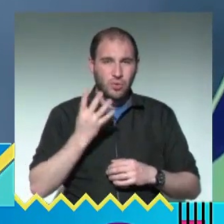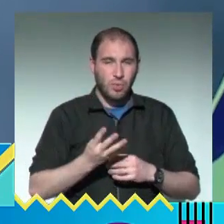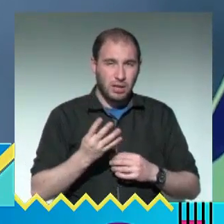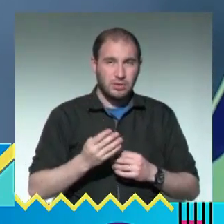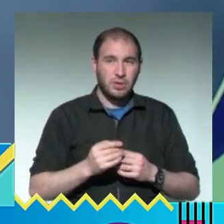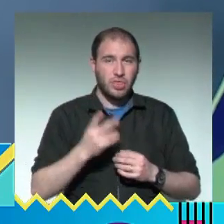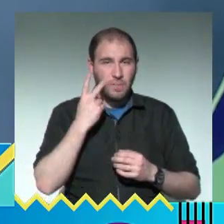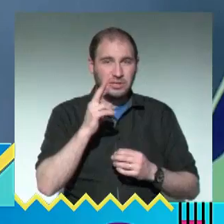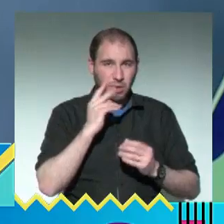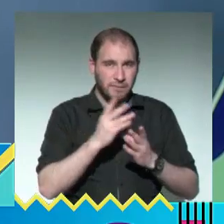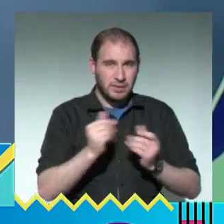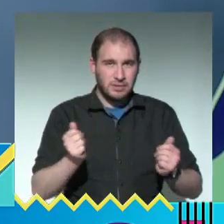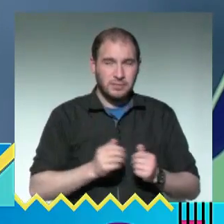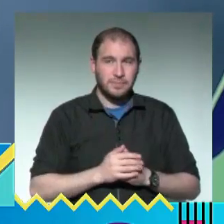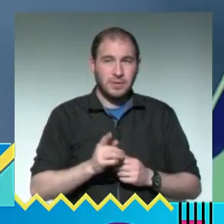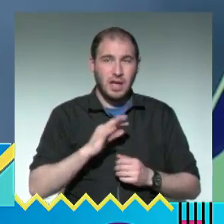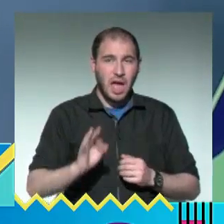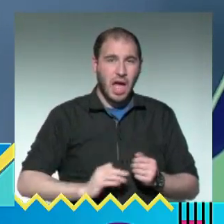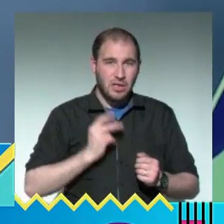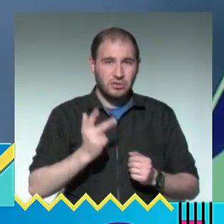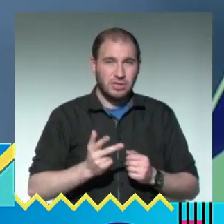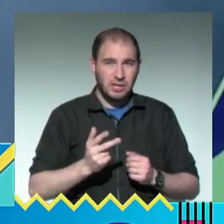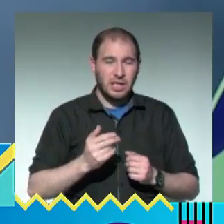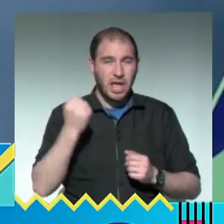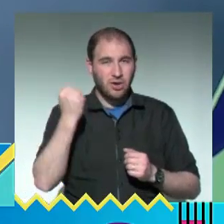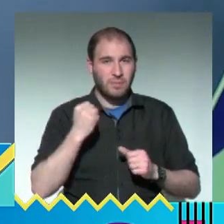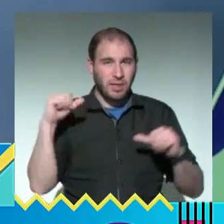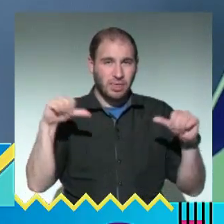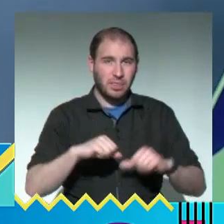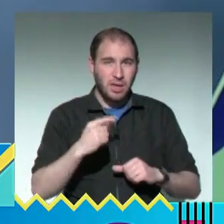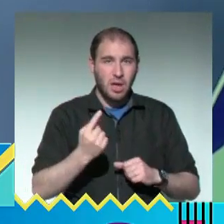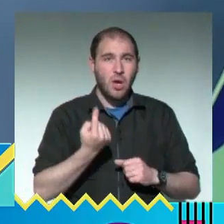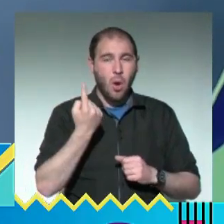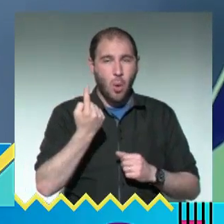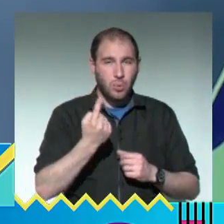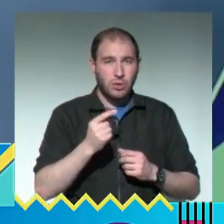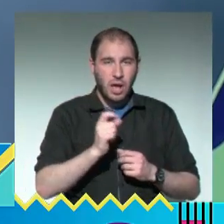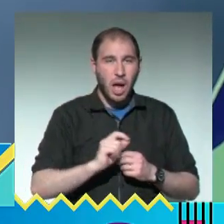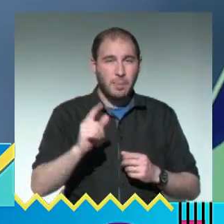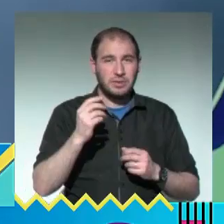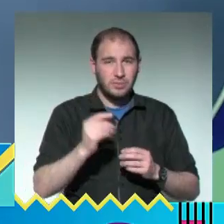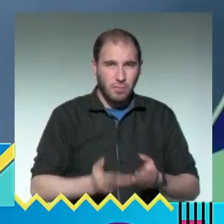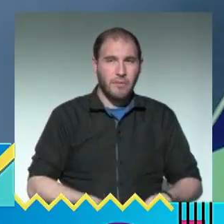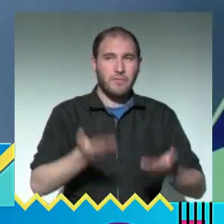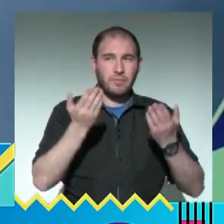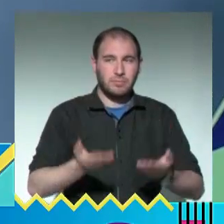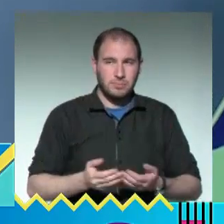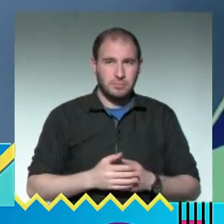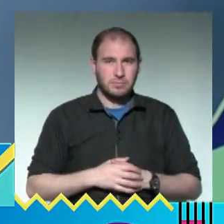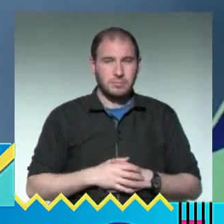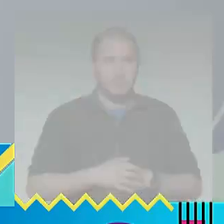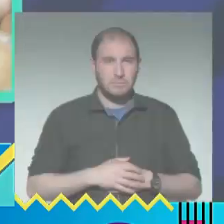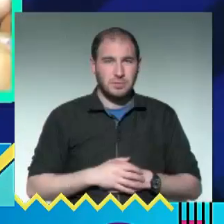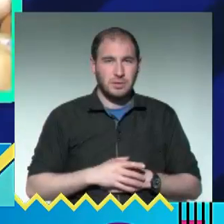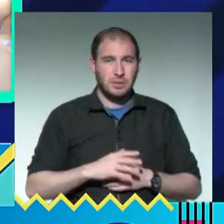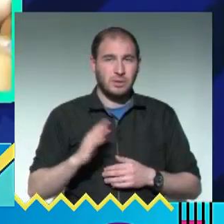termine 2019, tenemos 3 años de caída de la actividad económica y 1 de aumento por rebote. Entonces